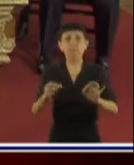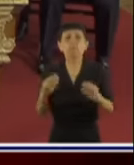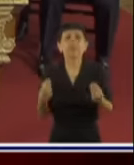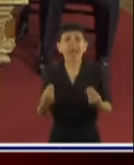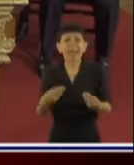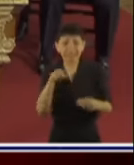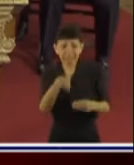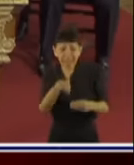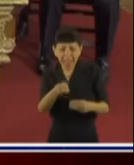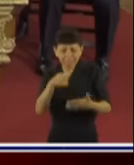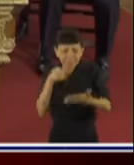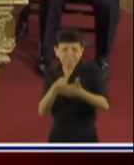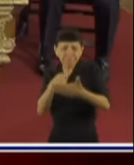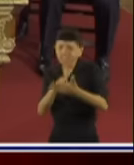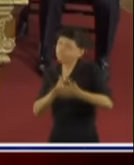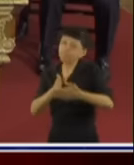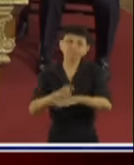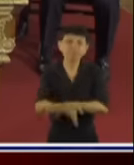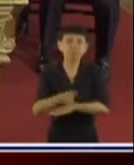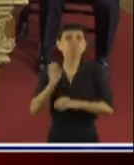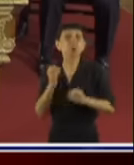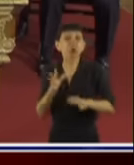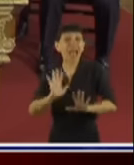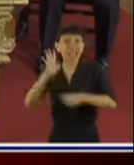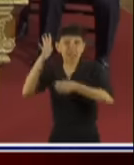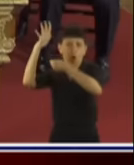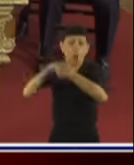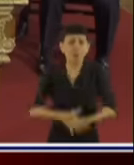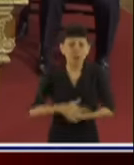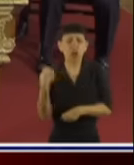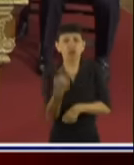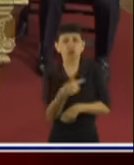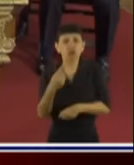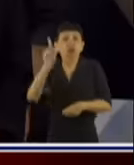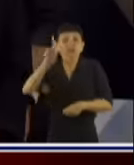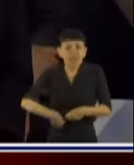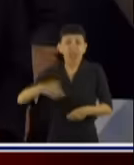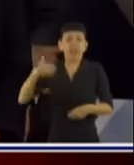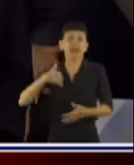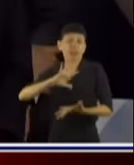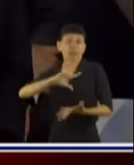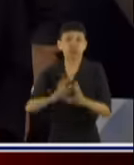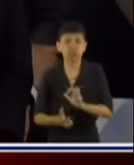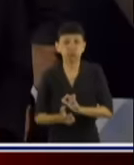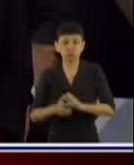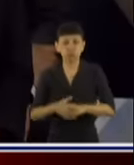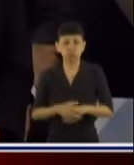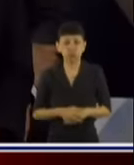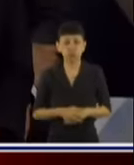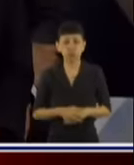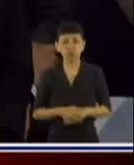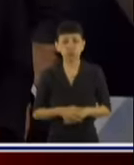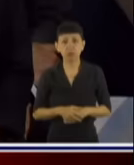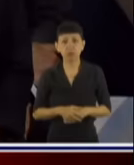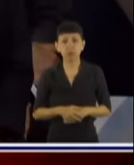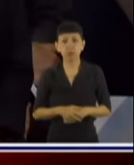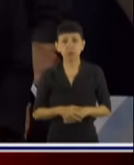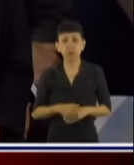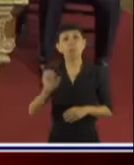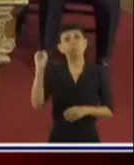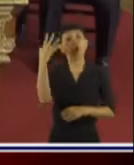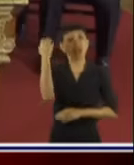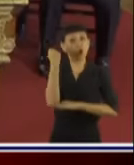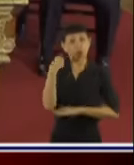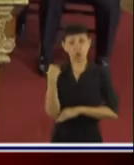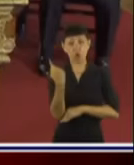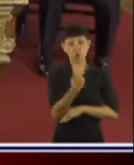mí me parece que en muchos casos son cosas más que lógicas, y en este caso puede ser que sea un poco más controvertido, digamos. Tal vez lo más controvertido